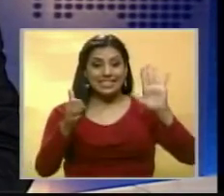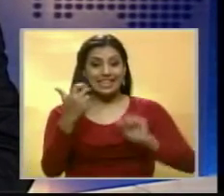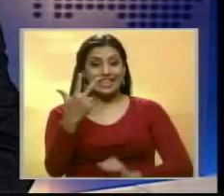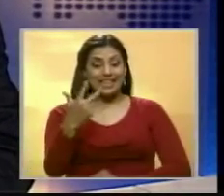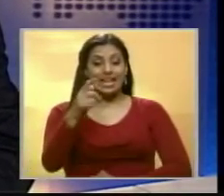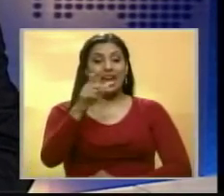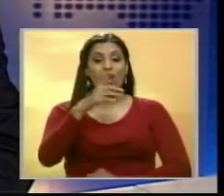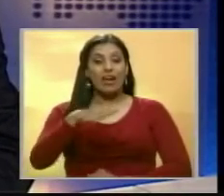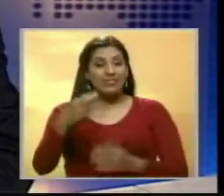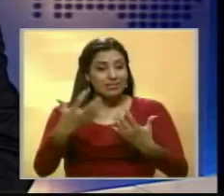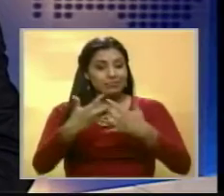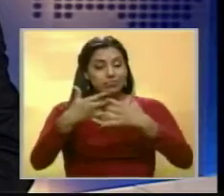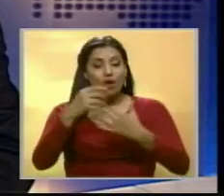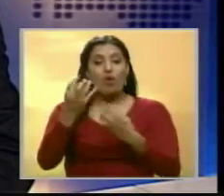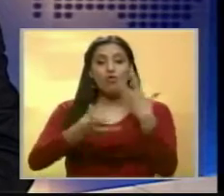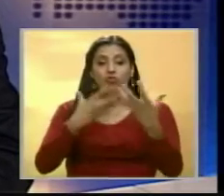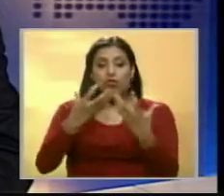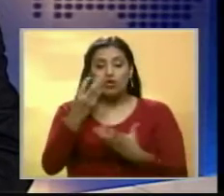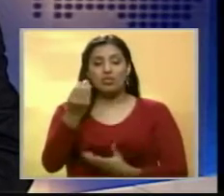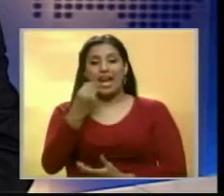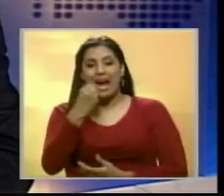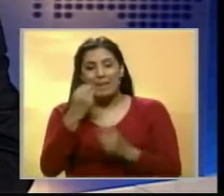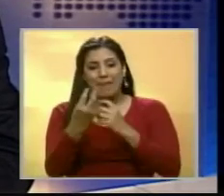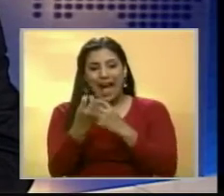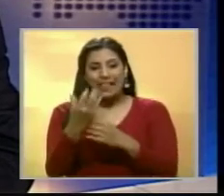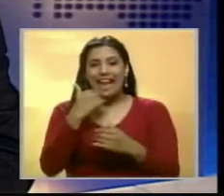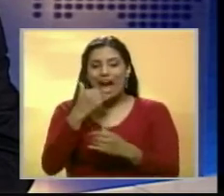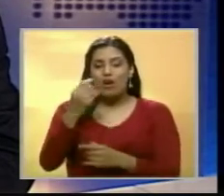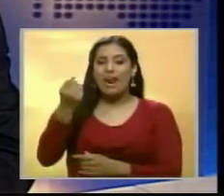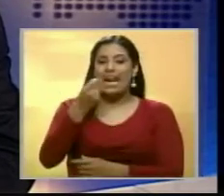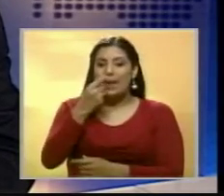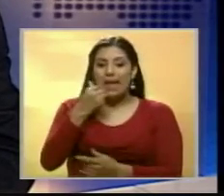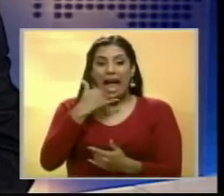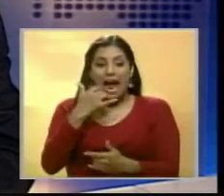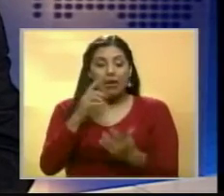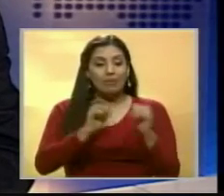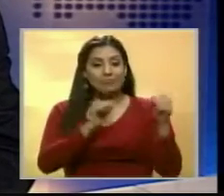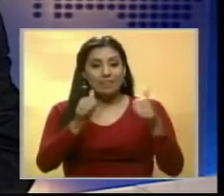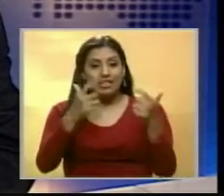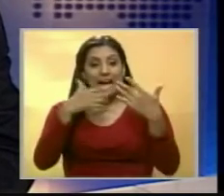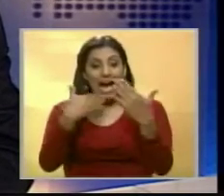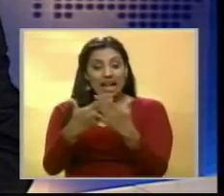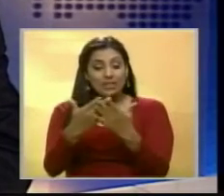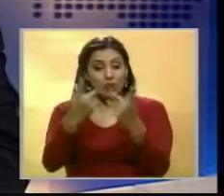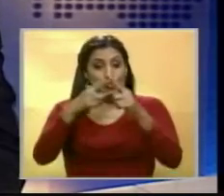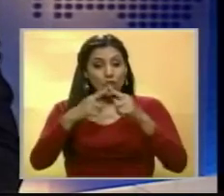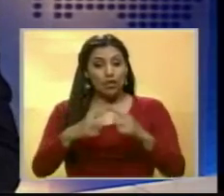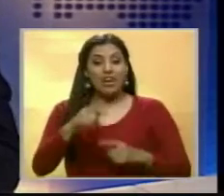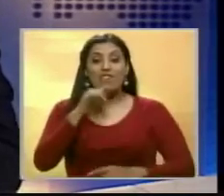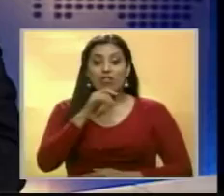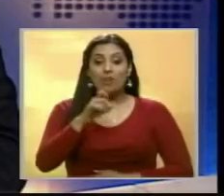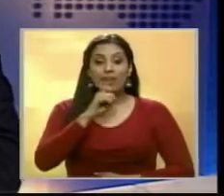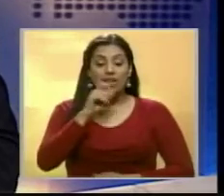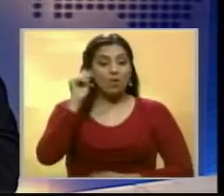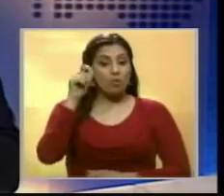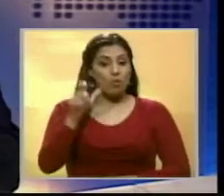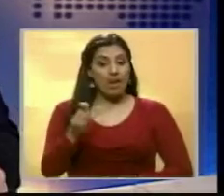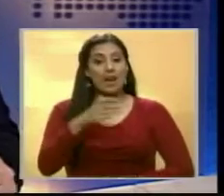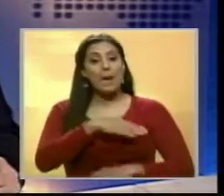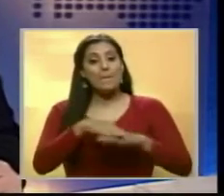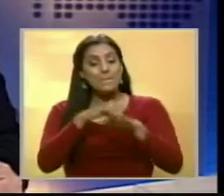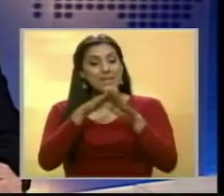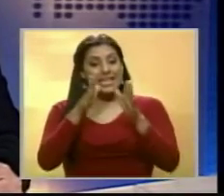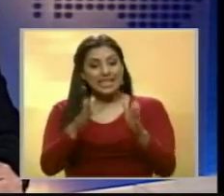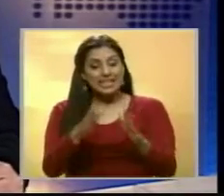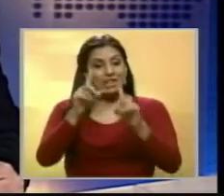29.863 unidades de producción de frutas, legumbres, hortalizas y plantas medicinales se han registrado hasta ahora. Así lo informó Lorena Freites, ministra para